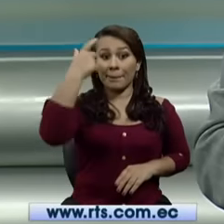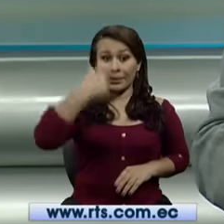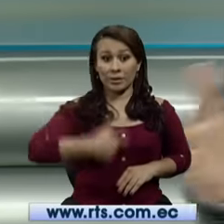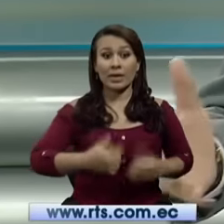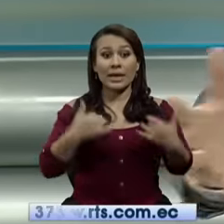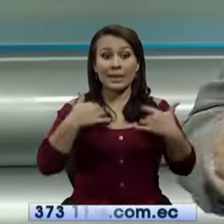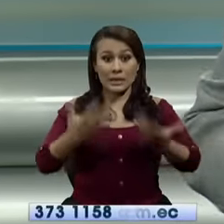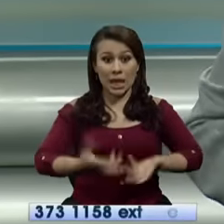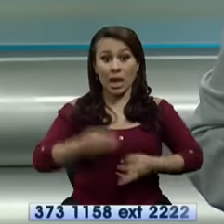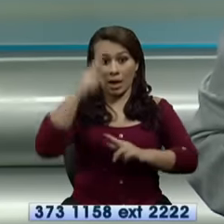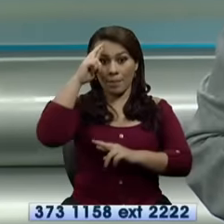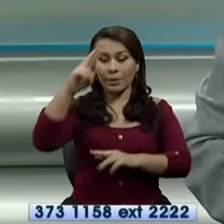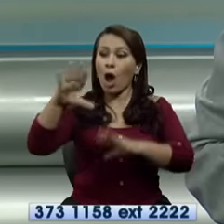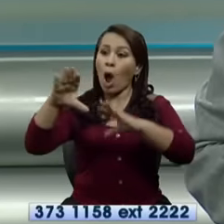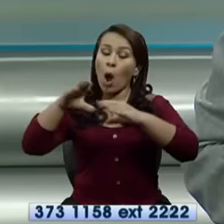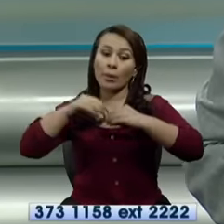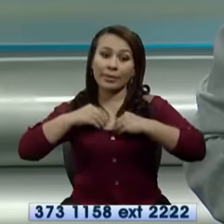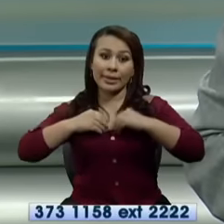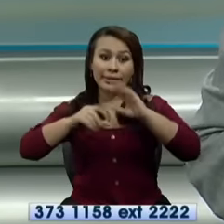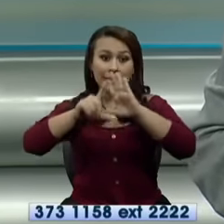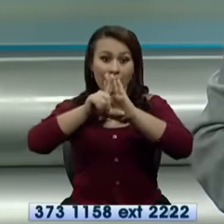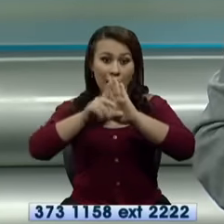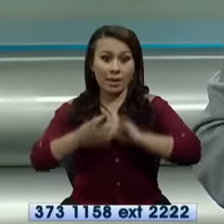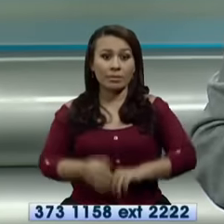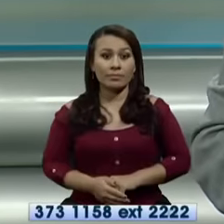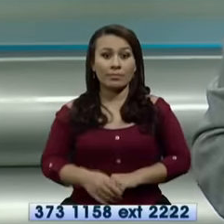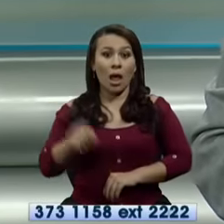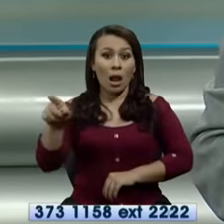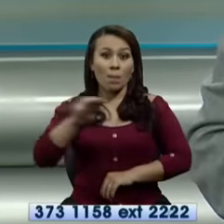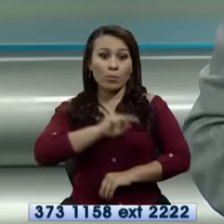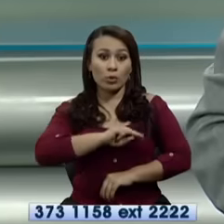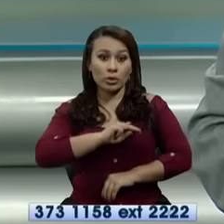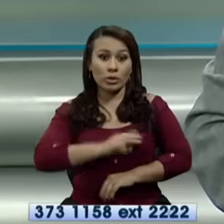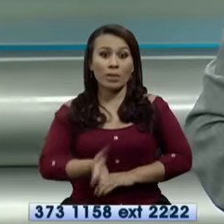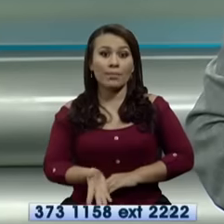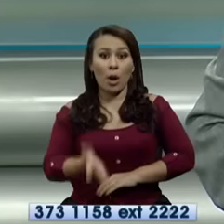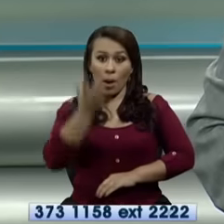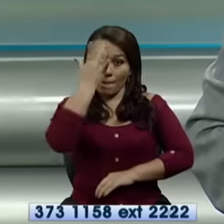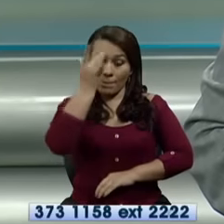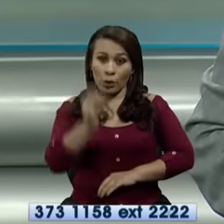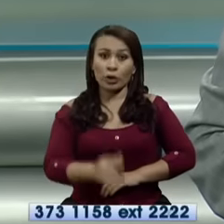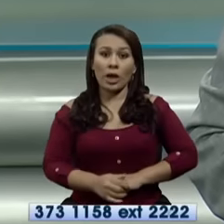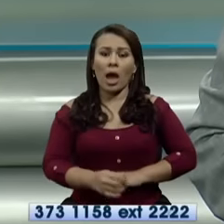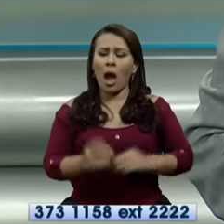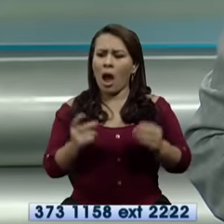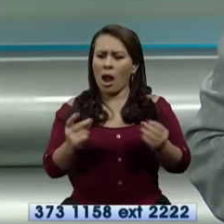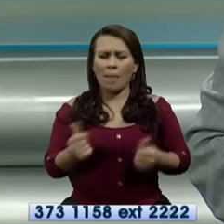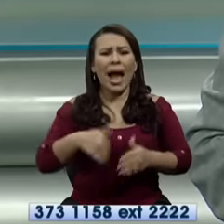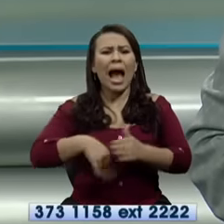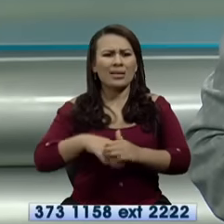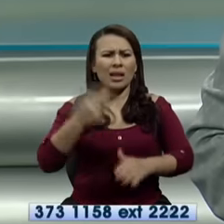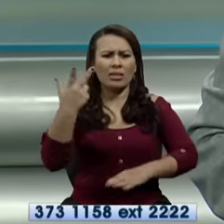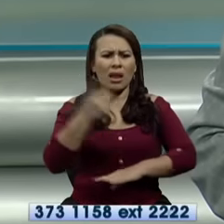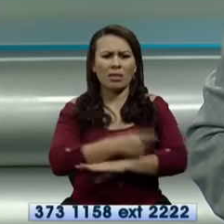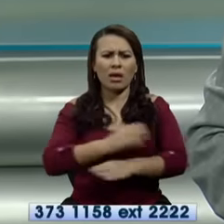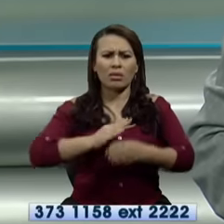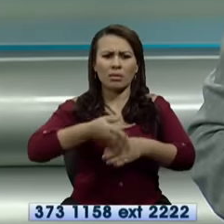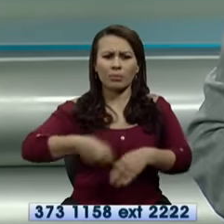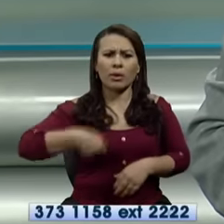respete tiene que cumplir con esa ley Pues en este caso ser el municipio porque no notifican en las 72 horas inmediatamente